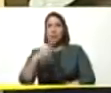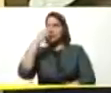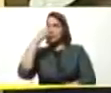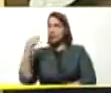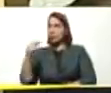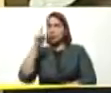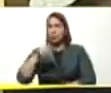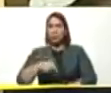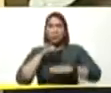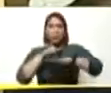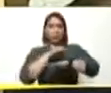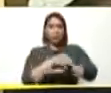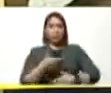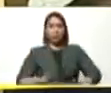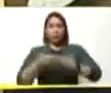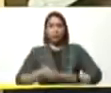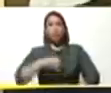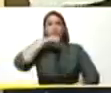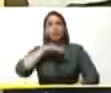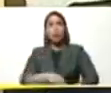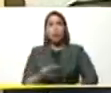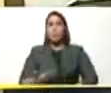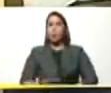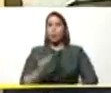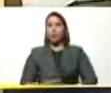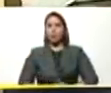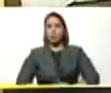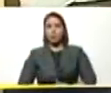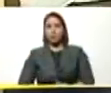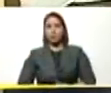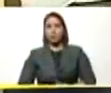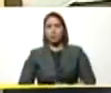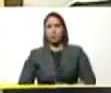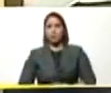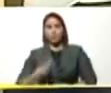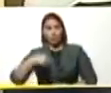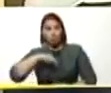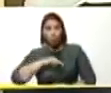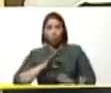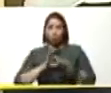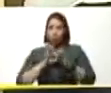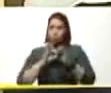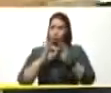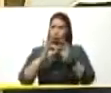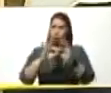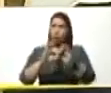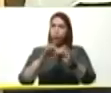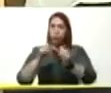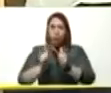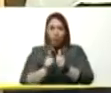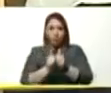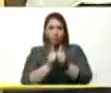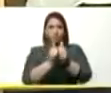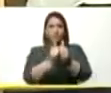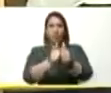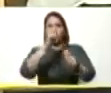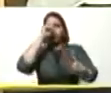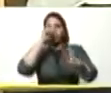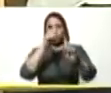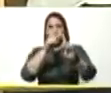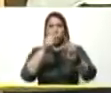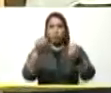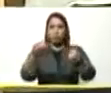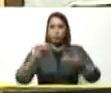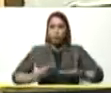una carga histórica importante. Y nosotros, bueno, estamos consagrados a acompañarlo en el reto que usted nos ha